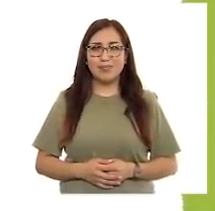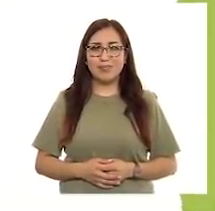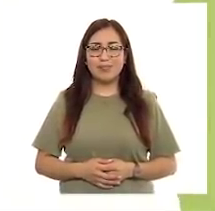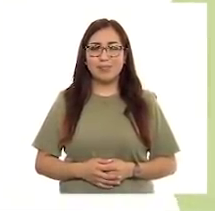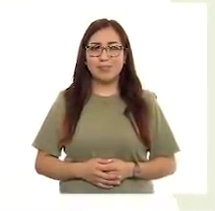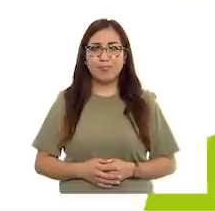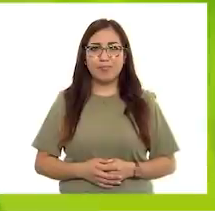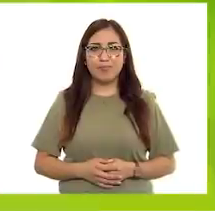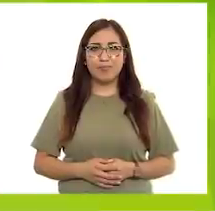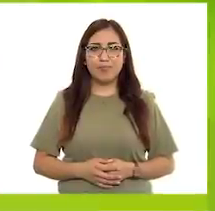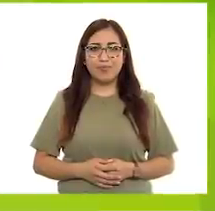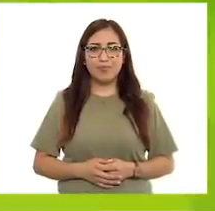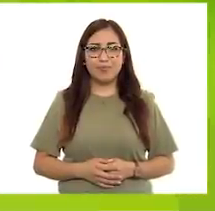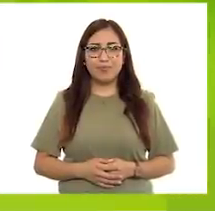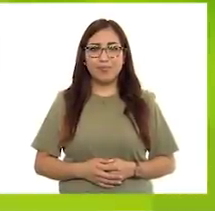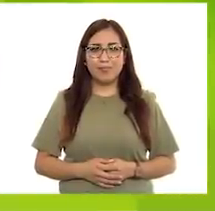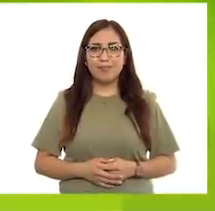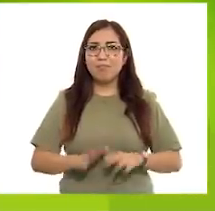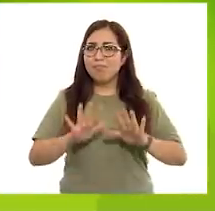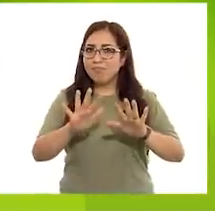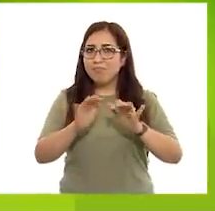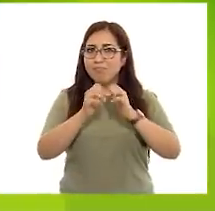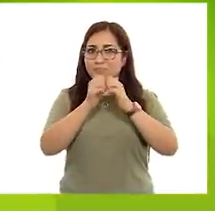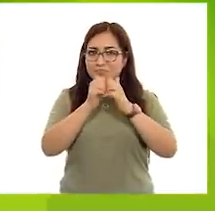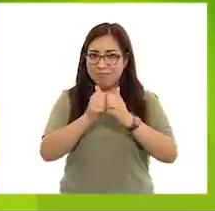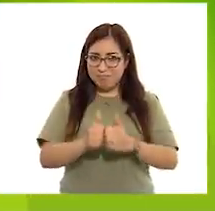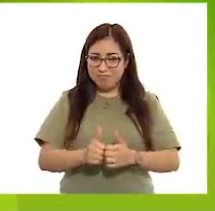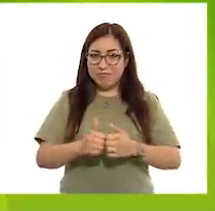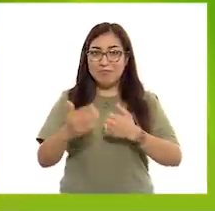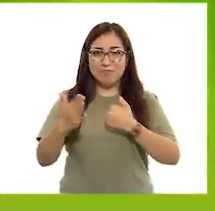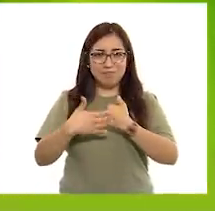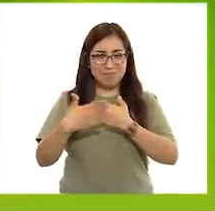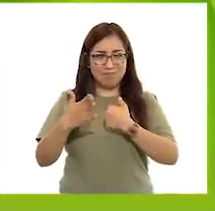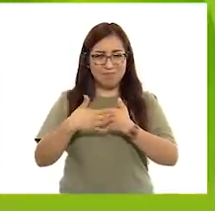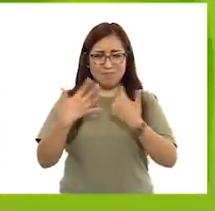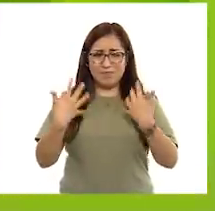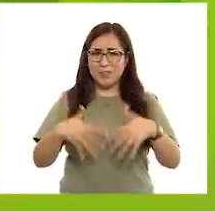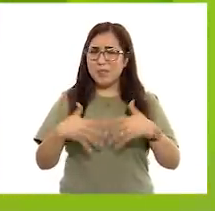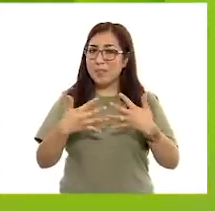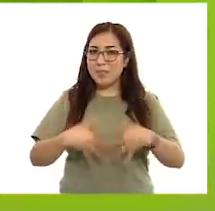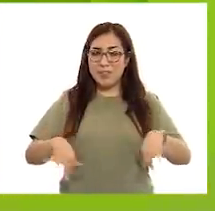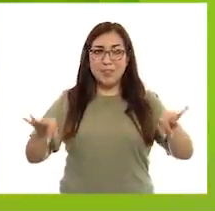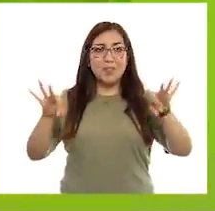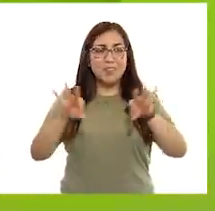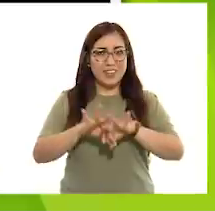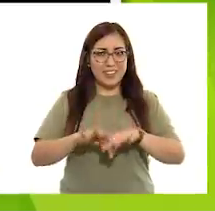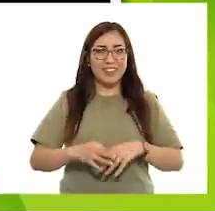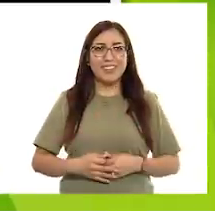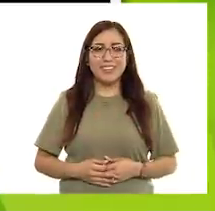aprendeencasa.sep.gov.mx. No te muevas de tu lugar, porque viene algo muy importante.